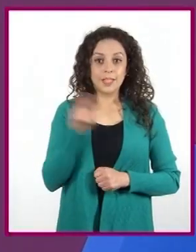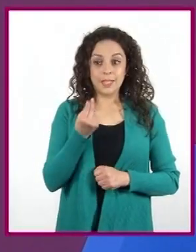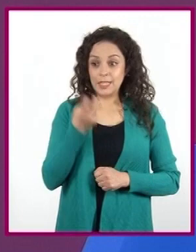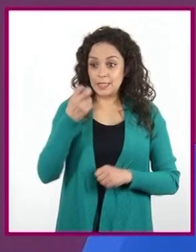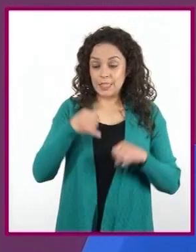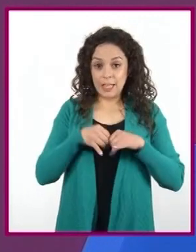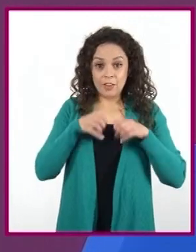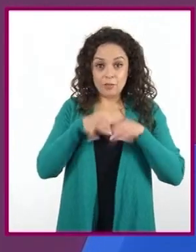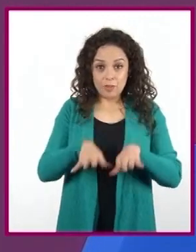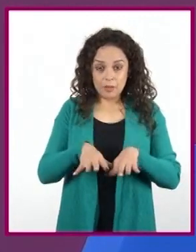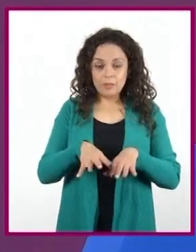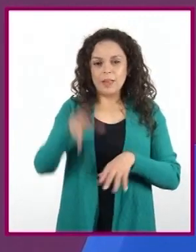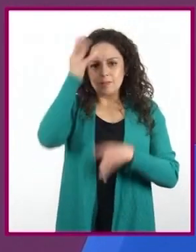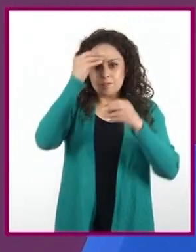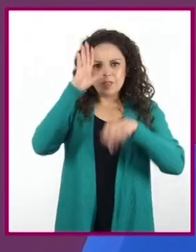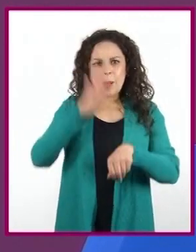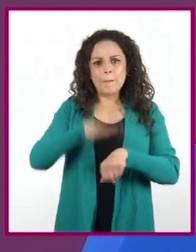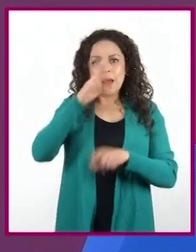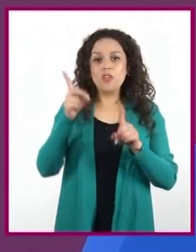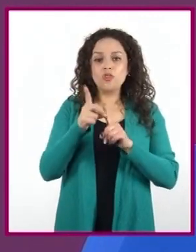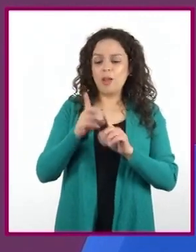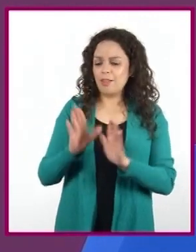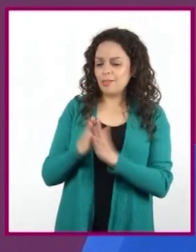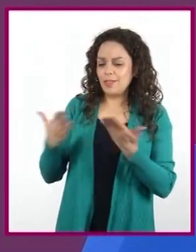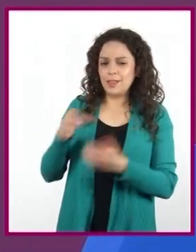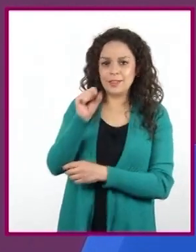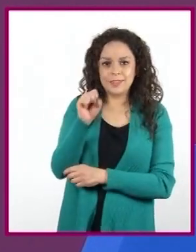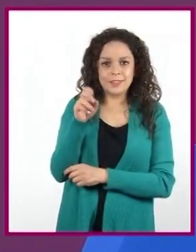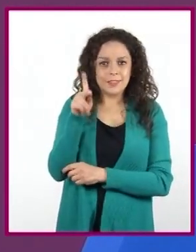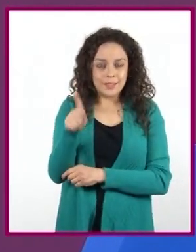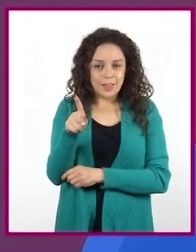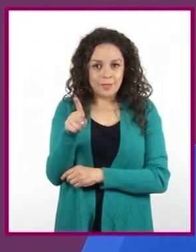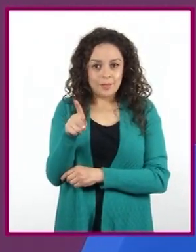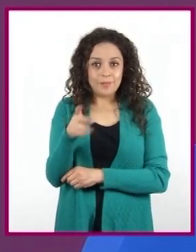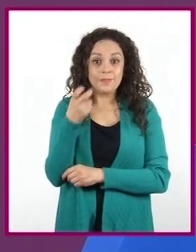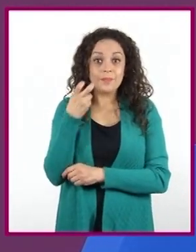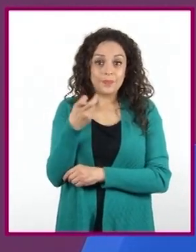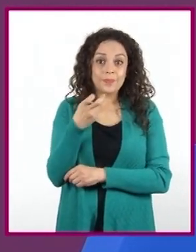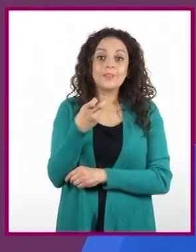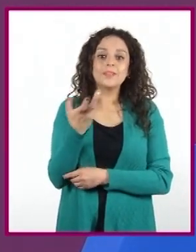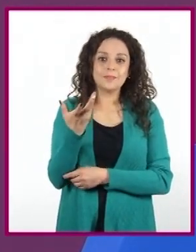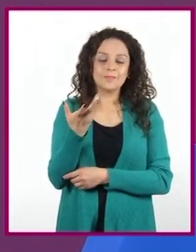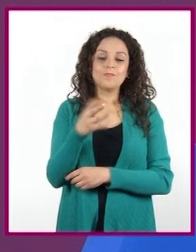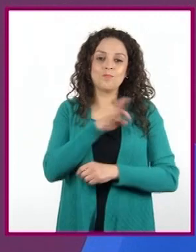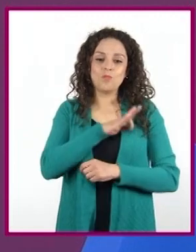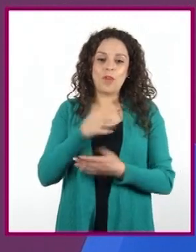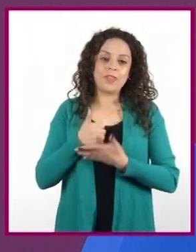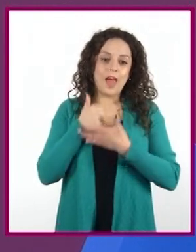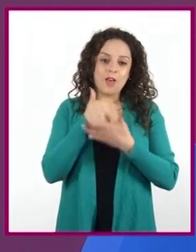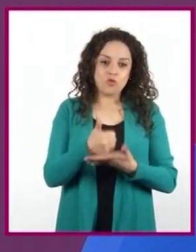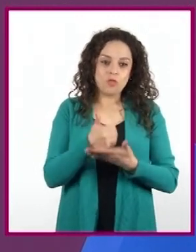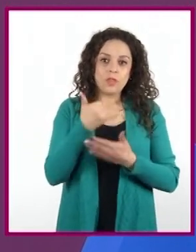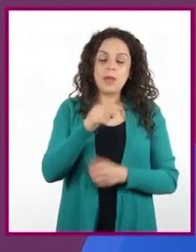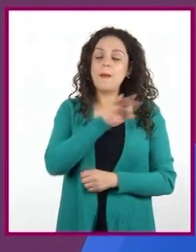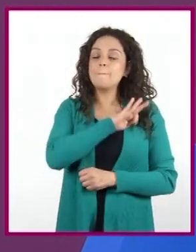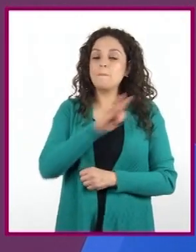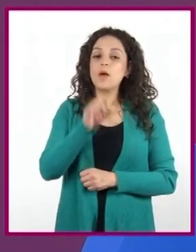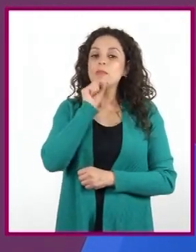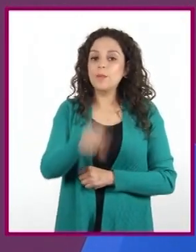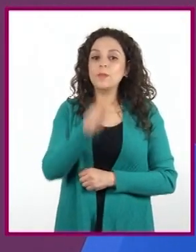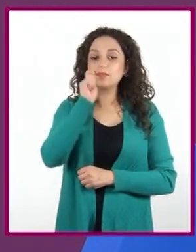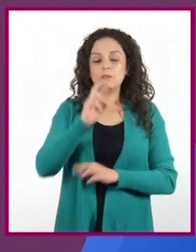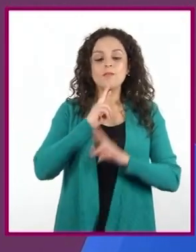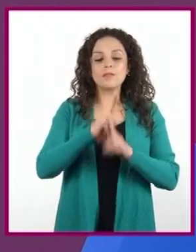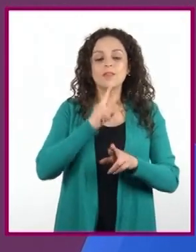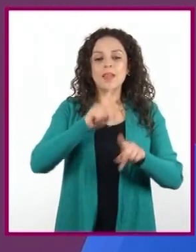contenido buscando en su libro de lengua materna el aprendizaje esperado y el propósito, así como también contestando las